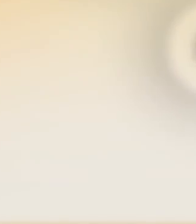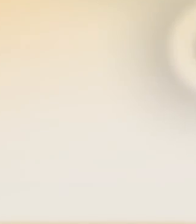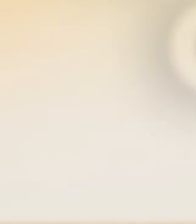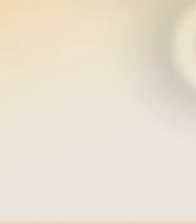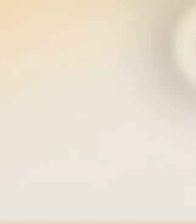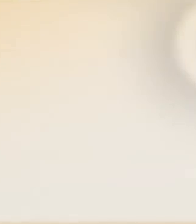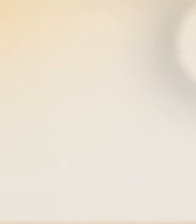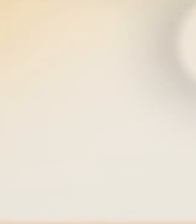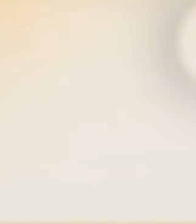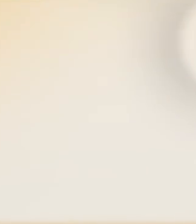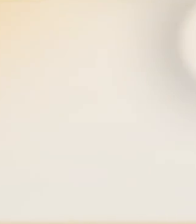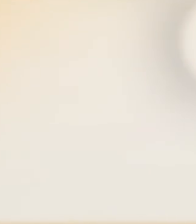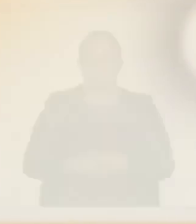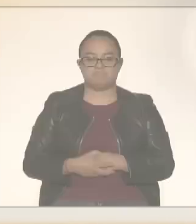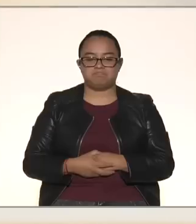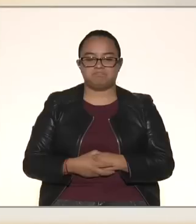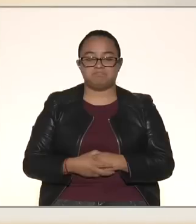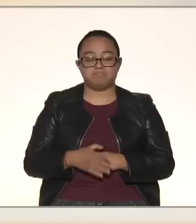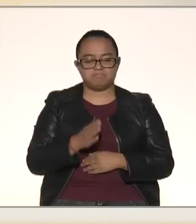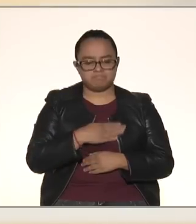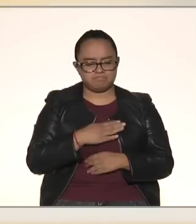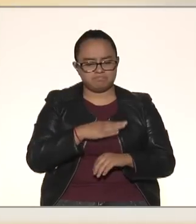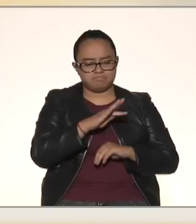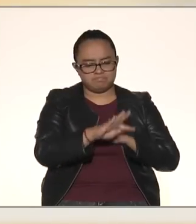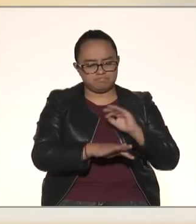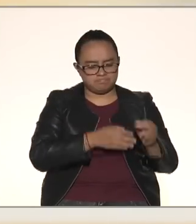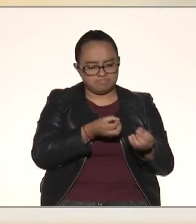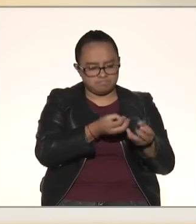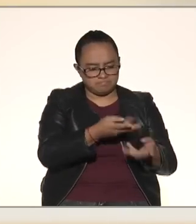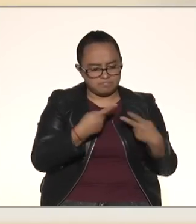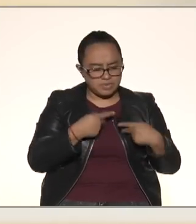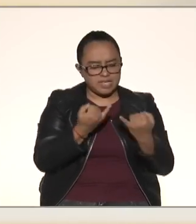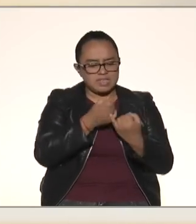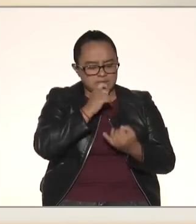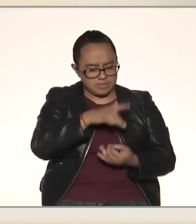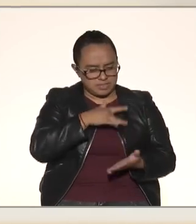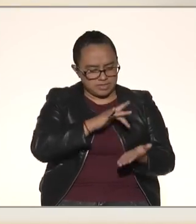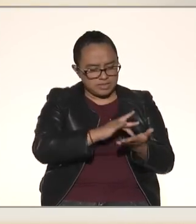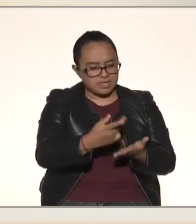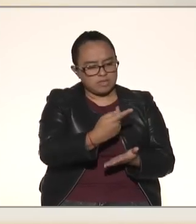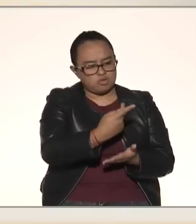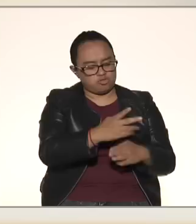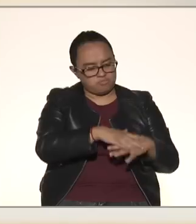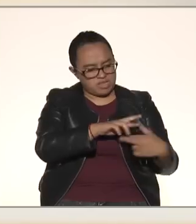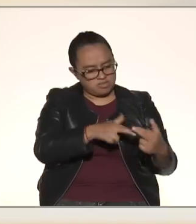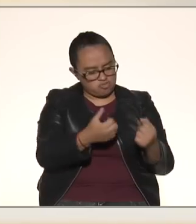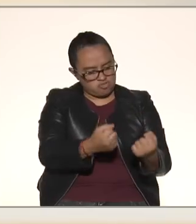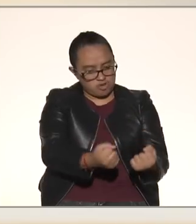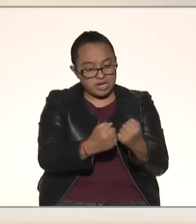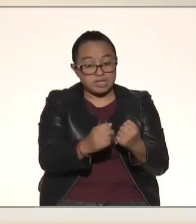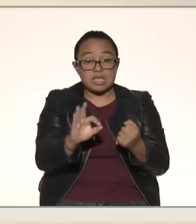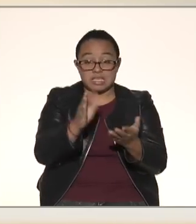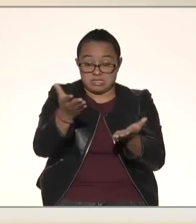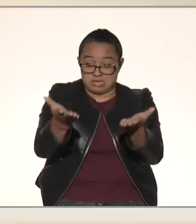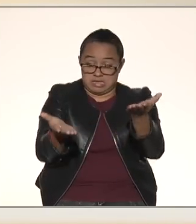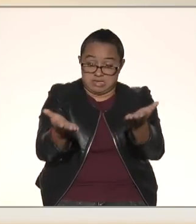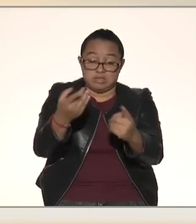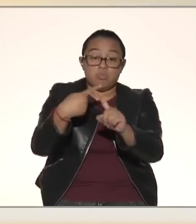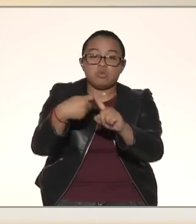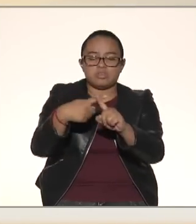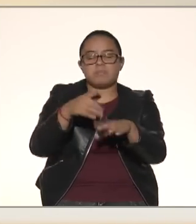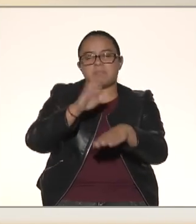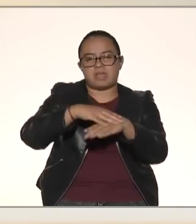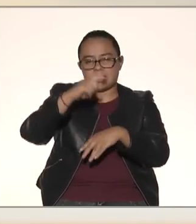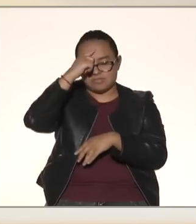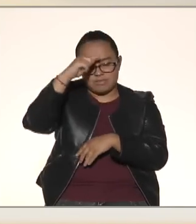La generosidad y la gratitud en pareja, nos ayudan a fortalecer la relación, si el balance es positivo, es más